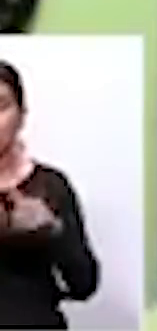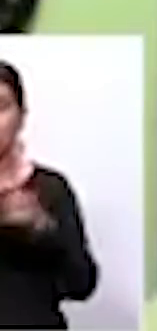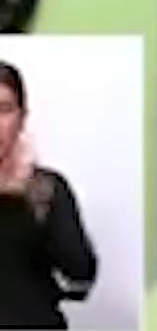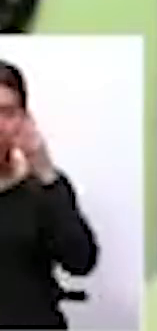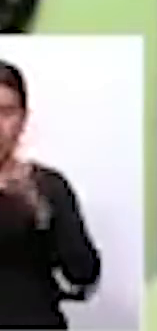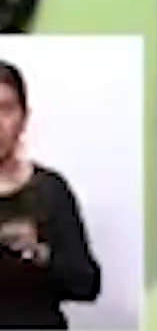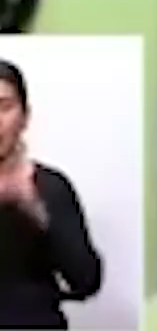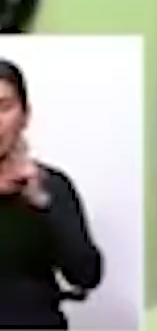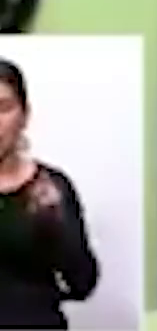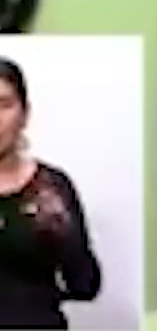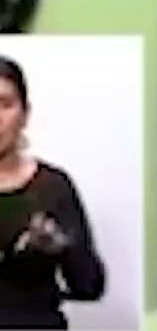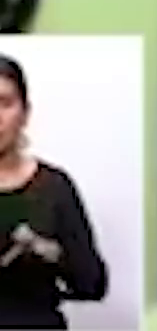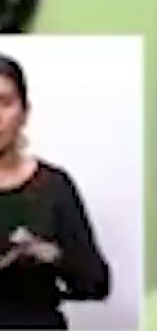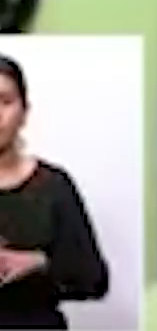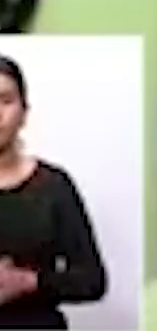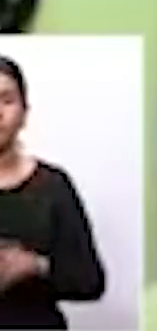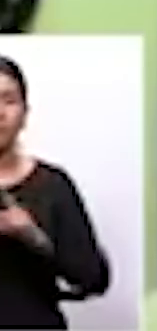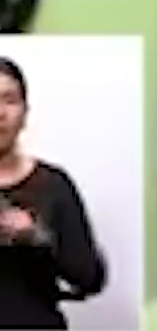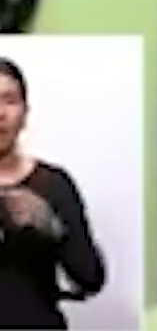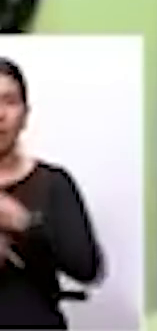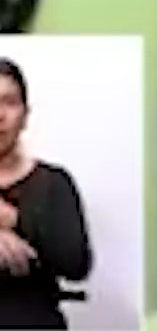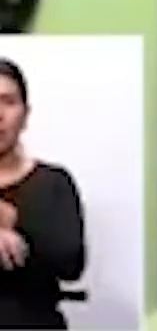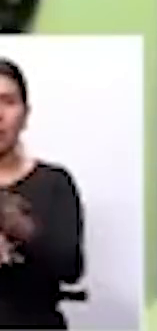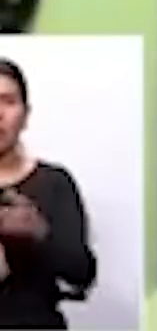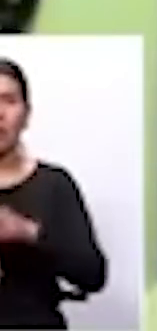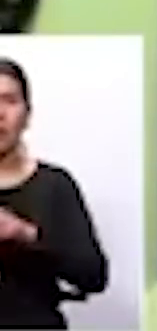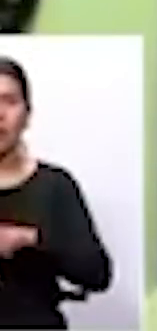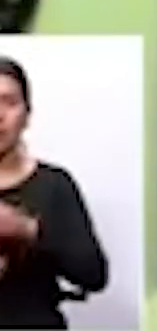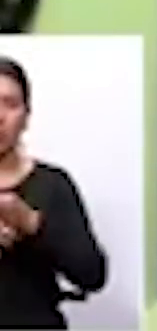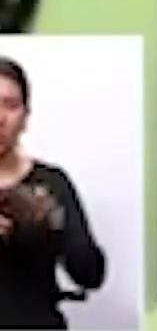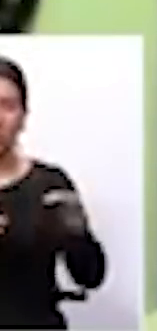lo que se va a hacer. ¿Por qué alargar el tiempo, Susana?